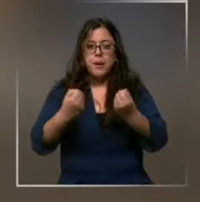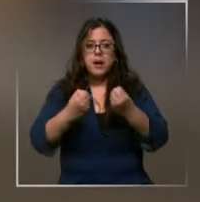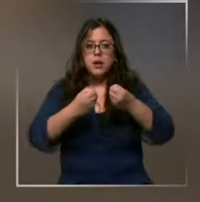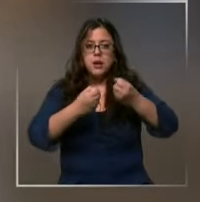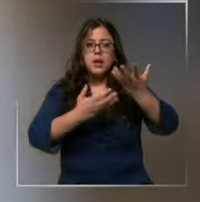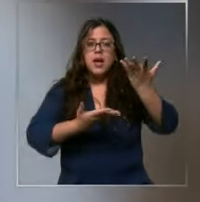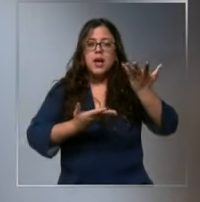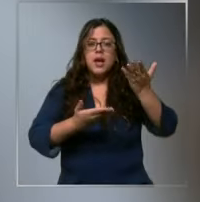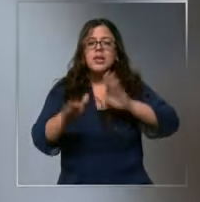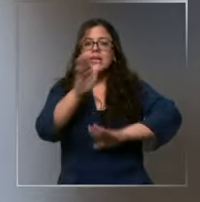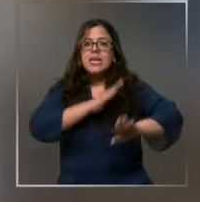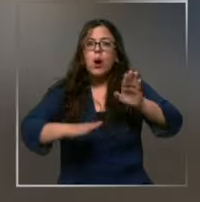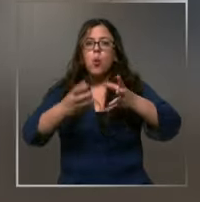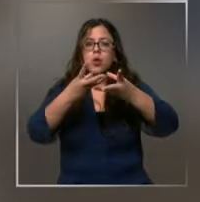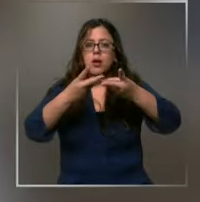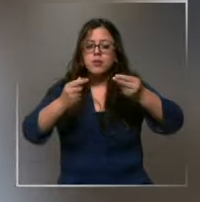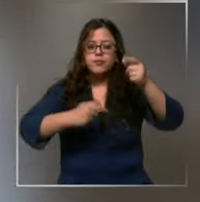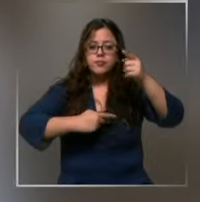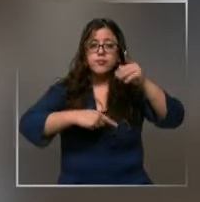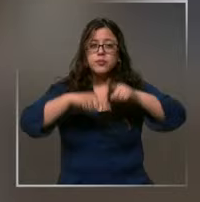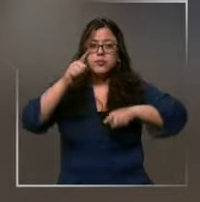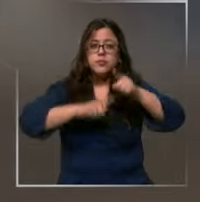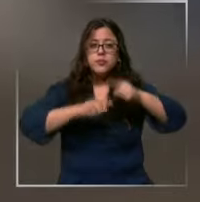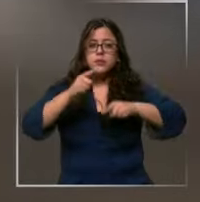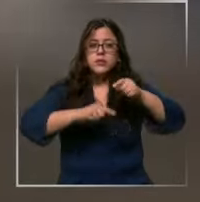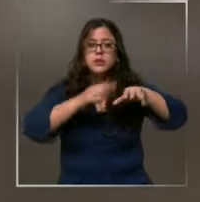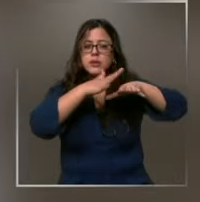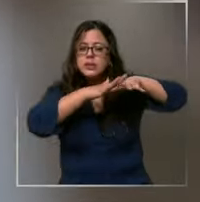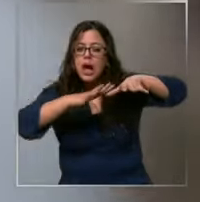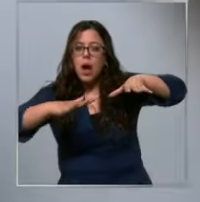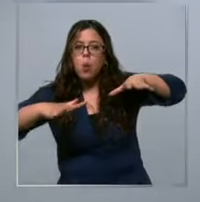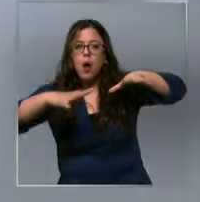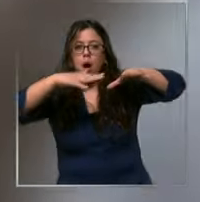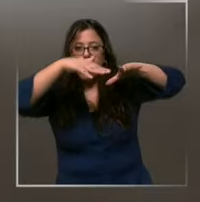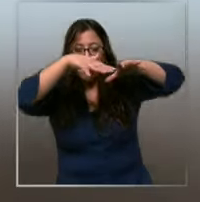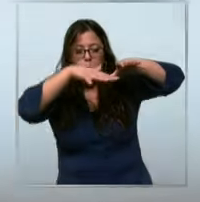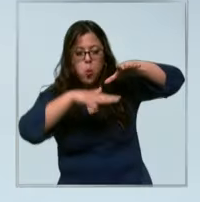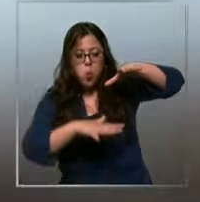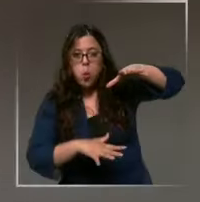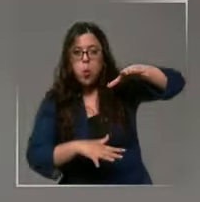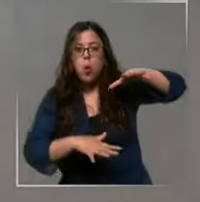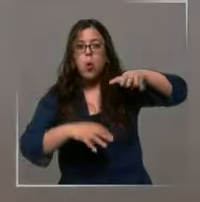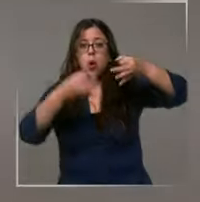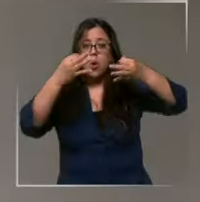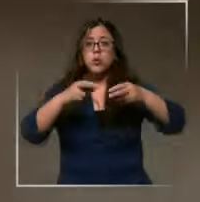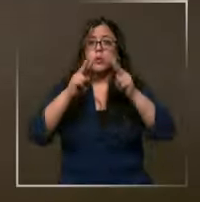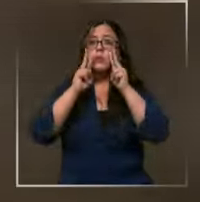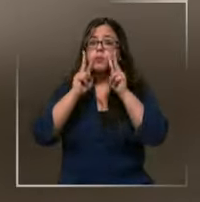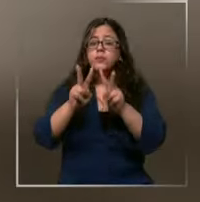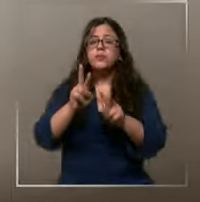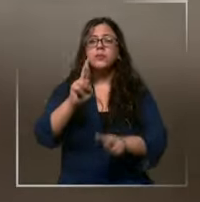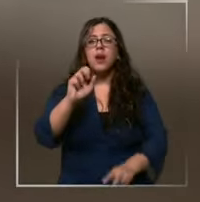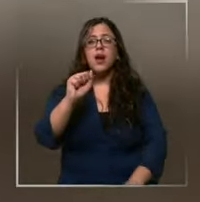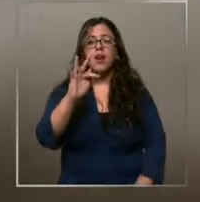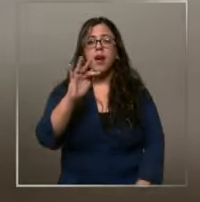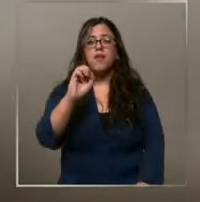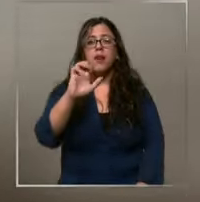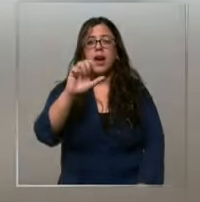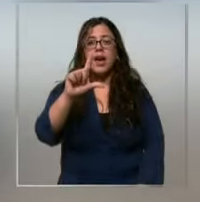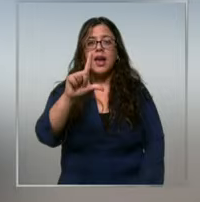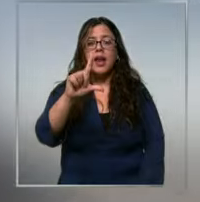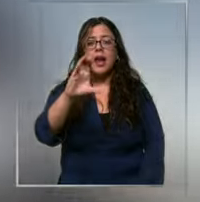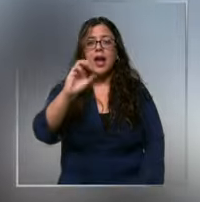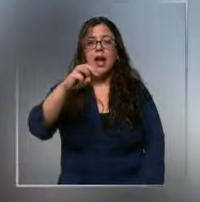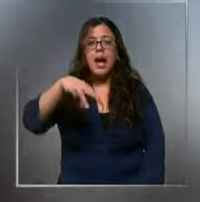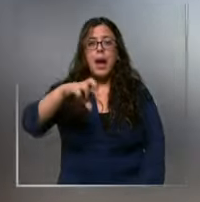que protege al humedal, provocando que este disminuya su nivel de agua. Y quien aparece en el video es Rafael Campos, concejal